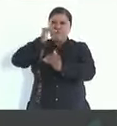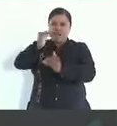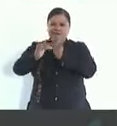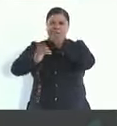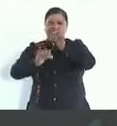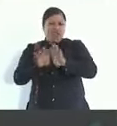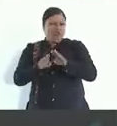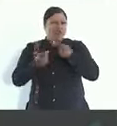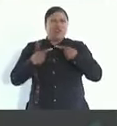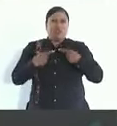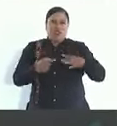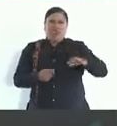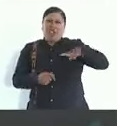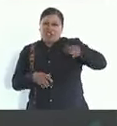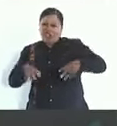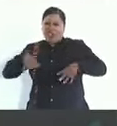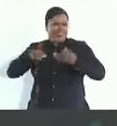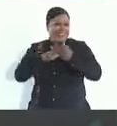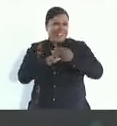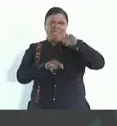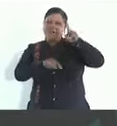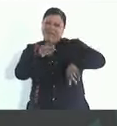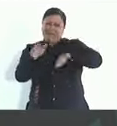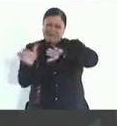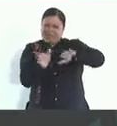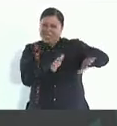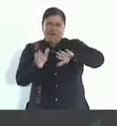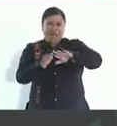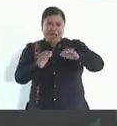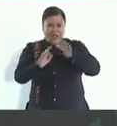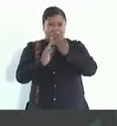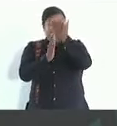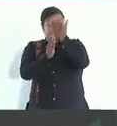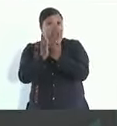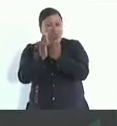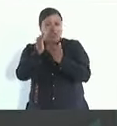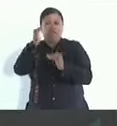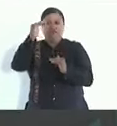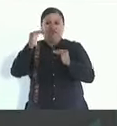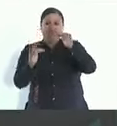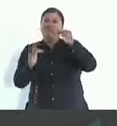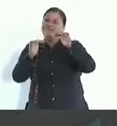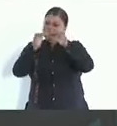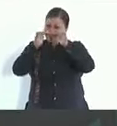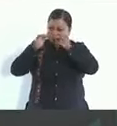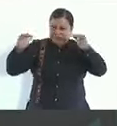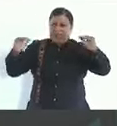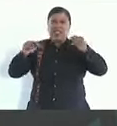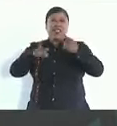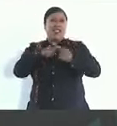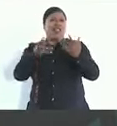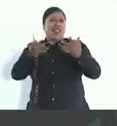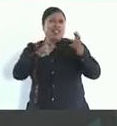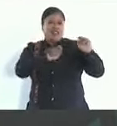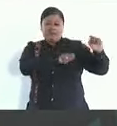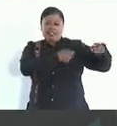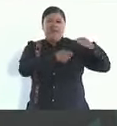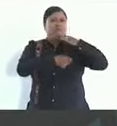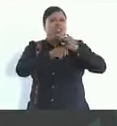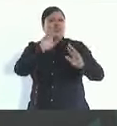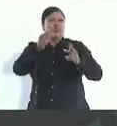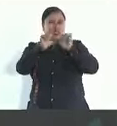el neoliberalismo y se empiezan a cerrar las brechas de desigualdad heredadas por una revolución social